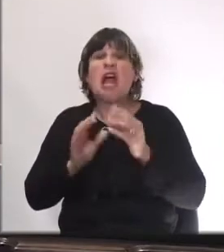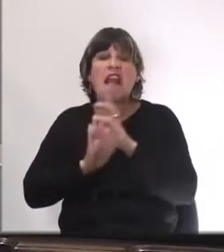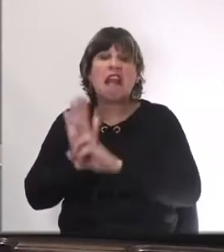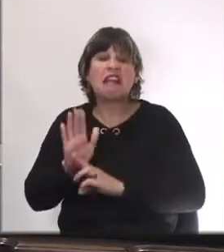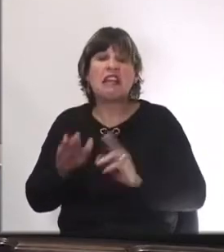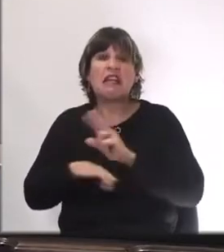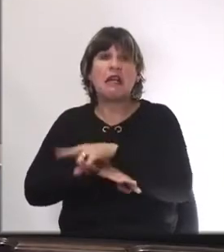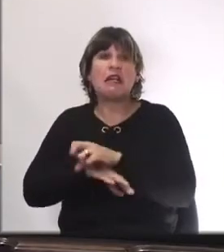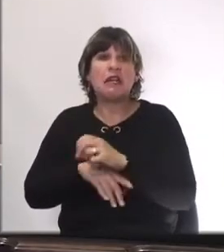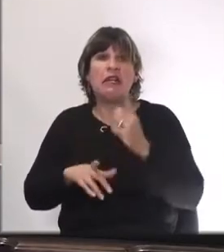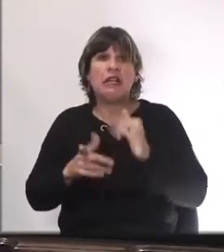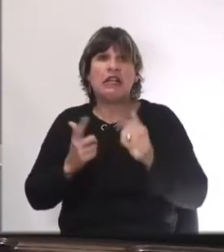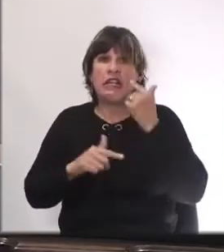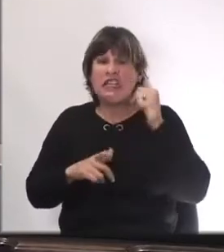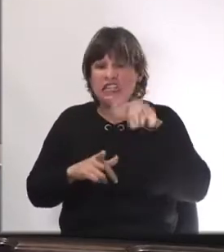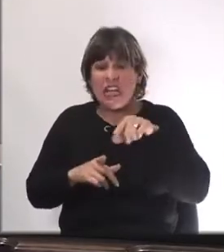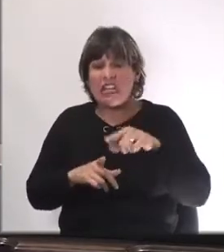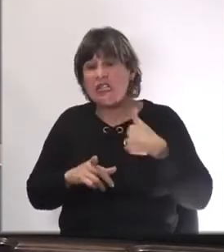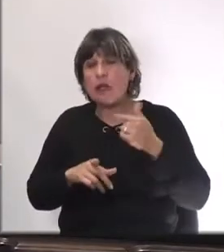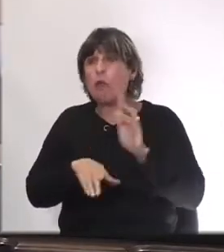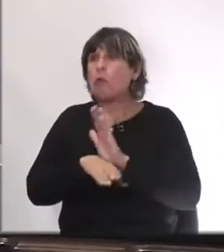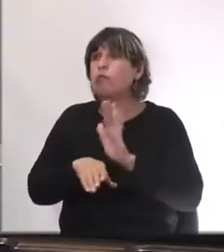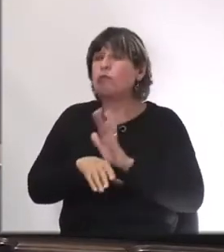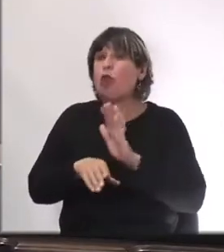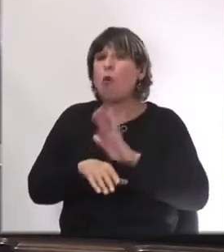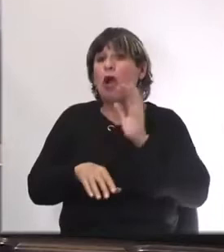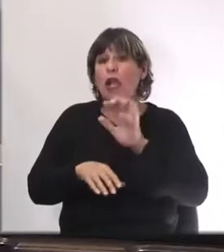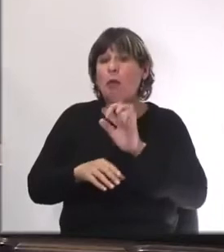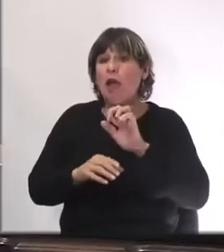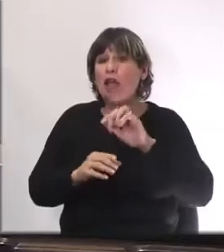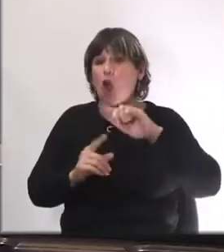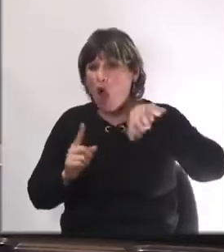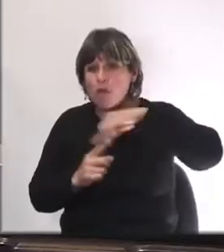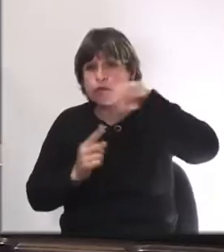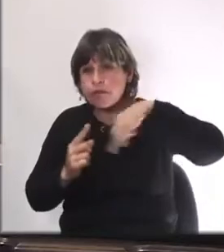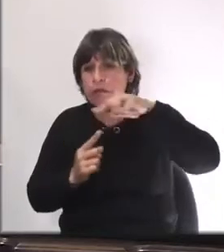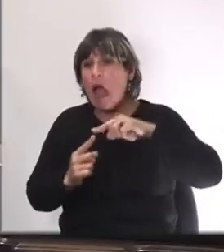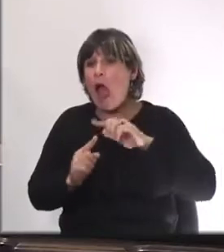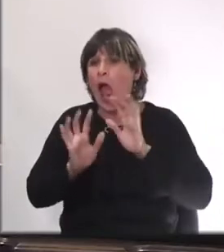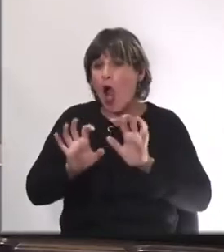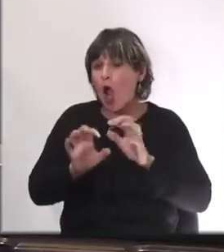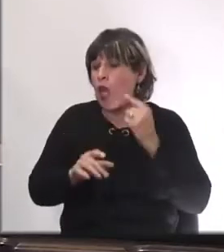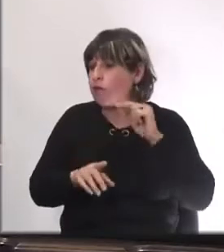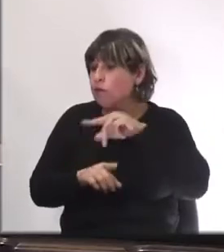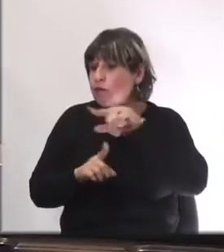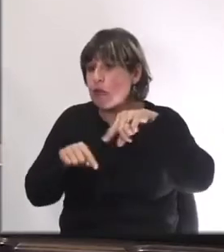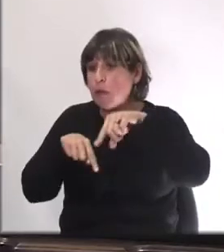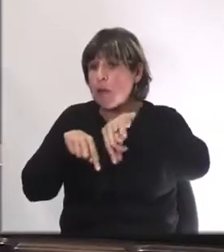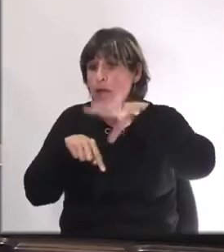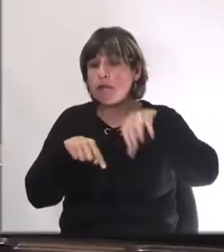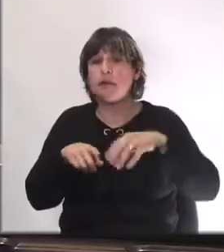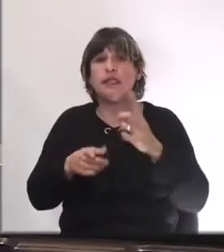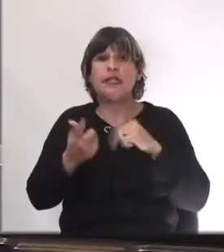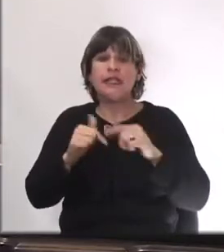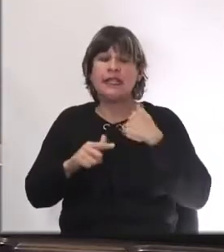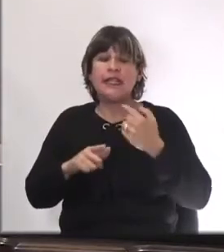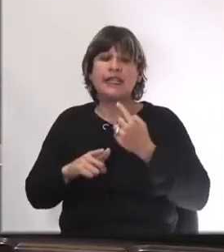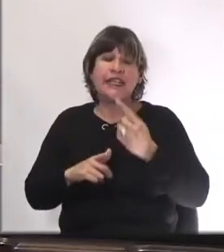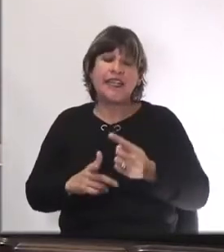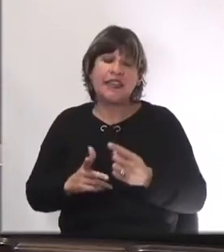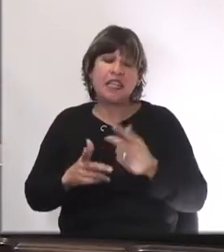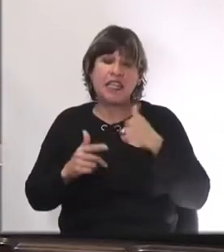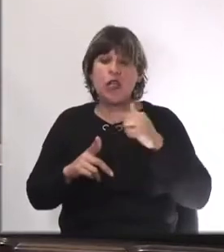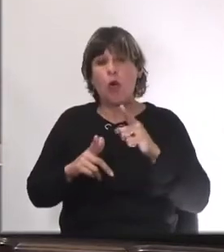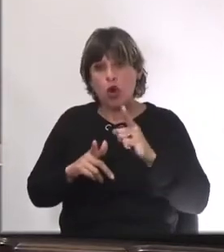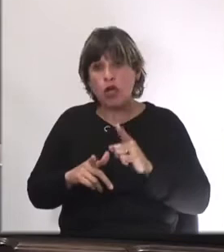loop, el perro comiéndose a la cola, donde en la ley de urgente consideración decía que en el presupuesto se iba a definir la regla fiscal,